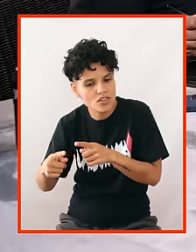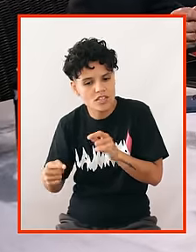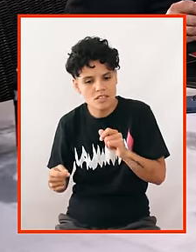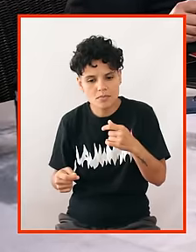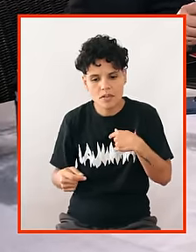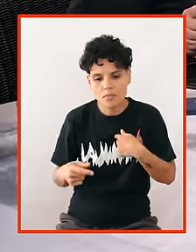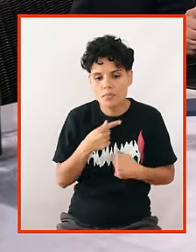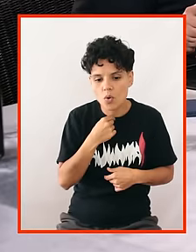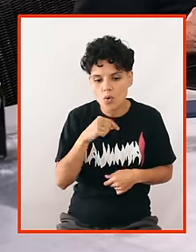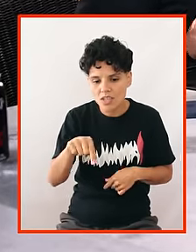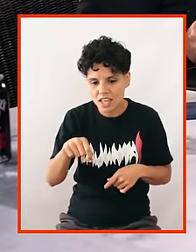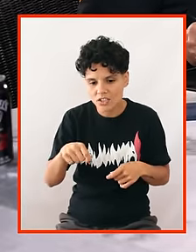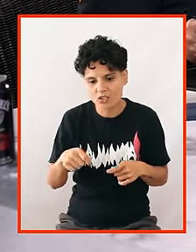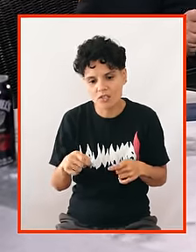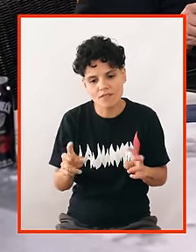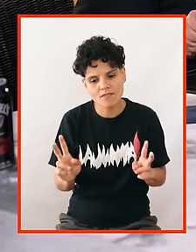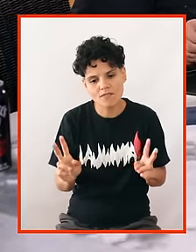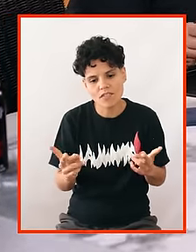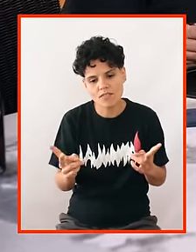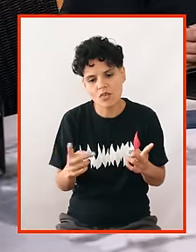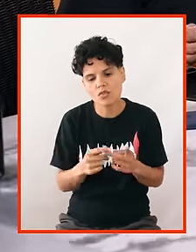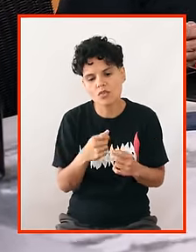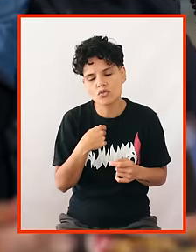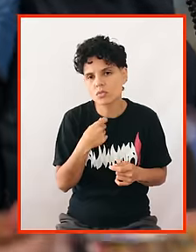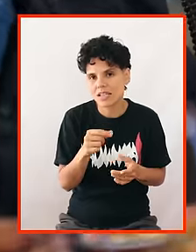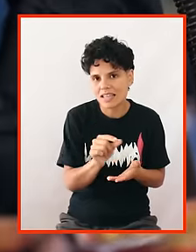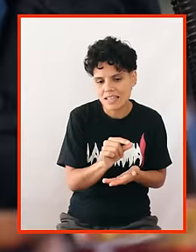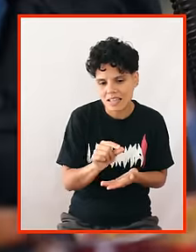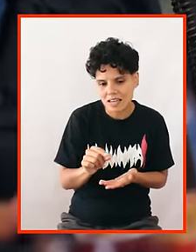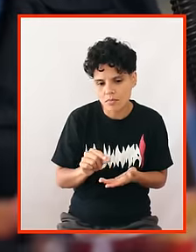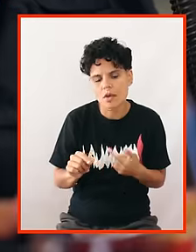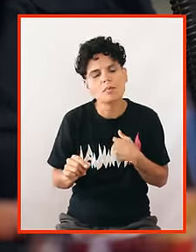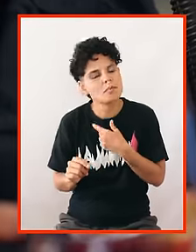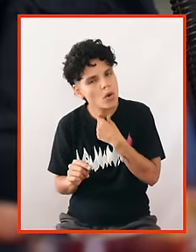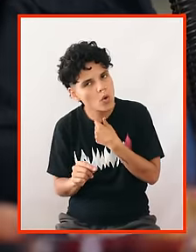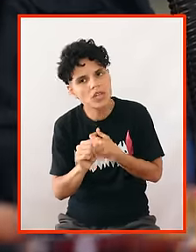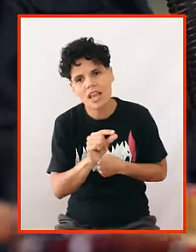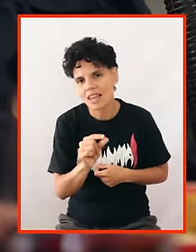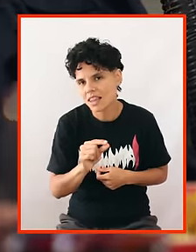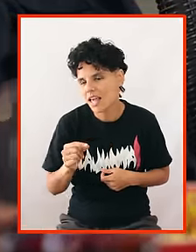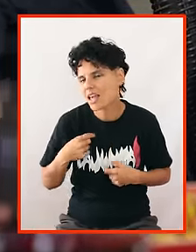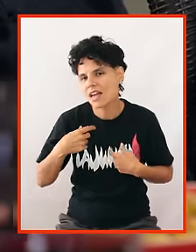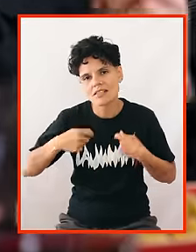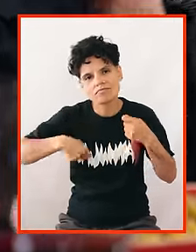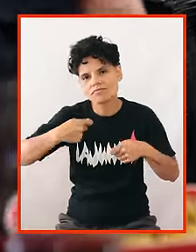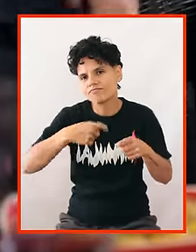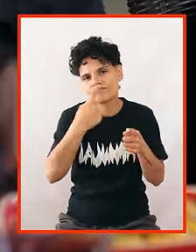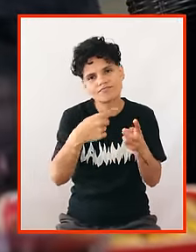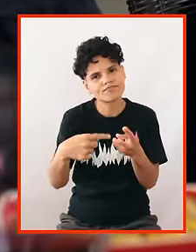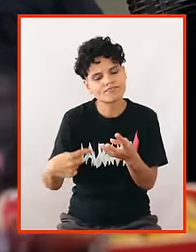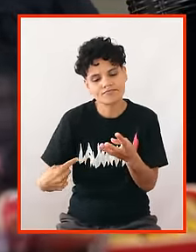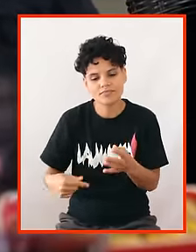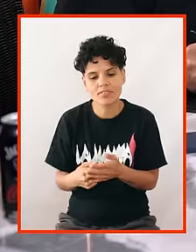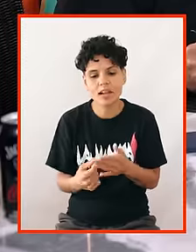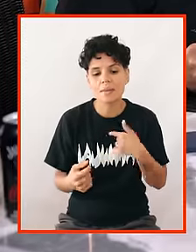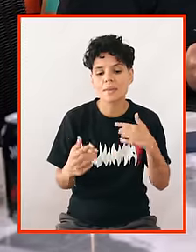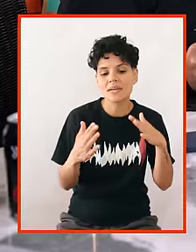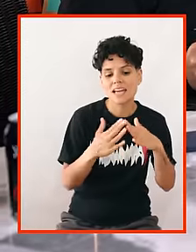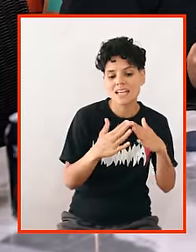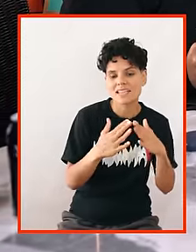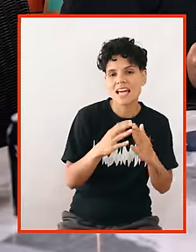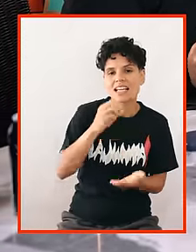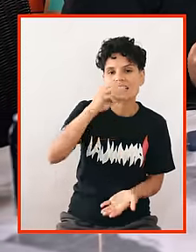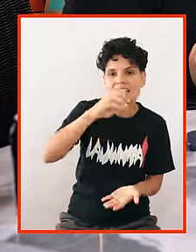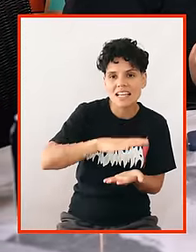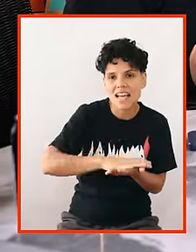qué era lo que se usaba ahí en la Esto casa? Esto vivo. ¿Ah? Lentejita. Lentejita. Yo, sí. Harta legumbre. Harta legumbre. Ah, mira. Sí. En nuestra